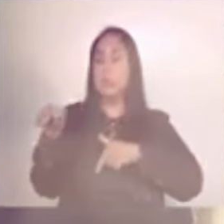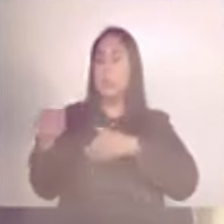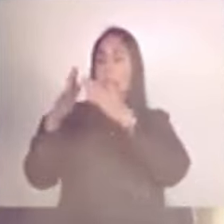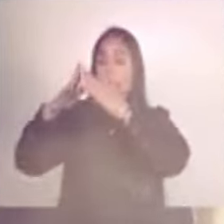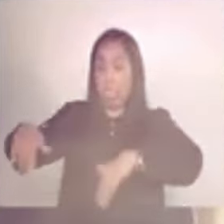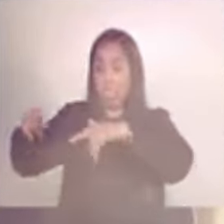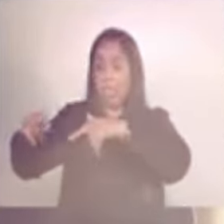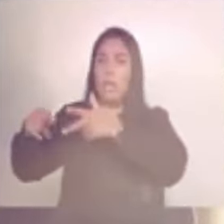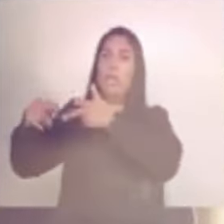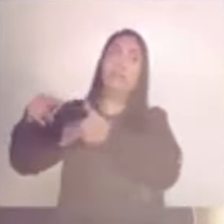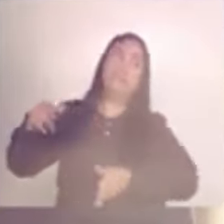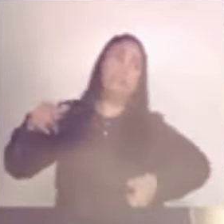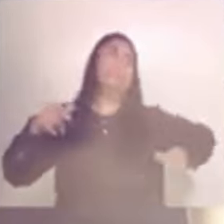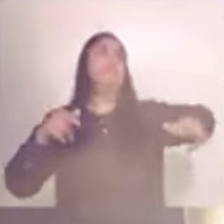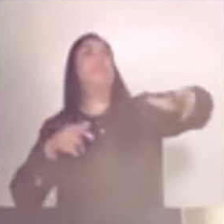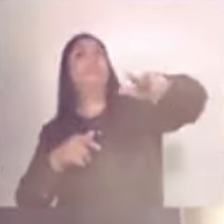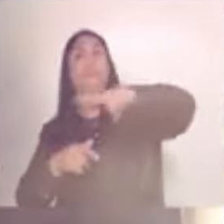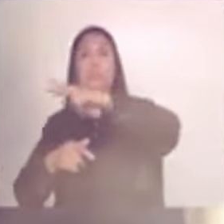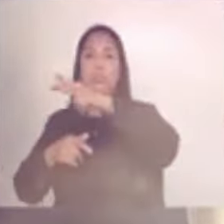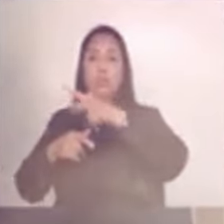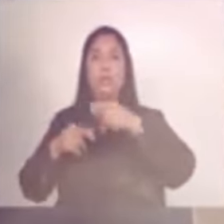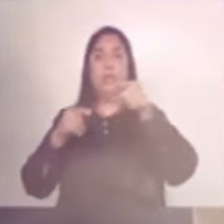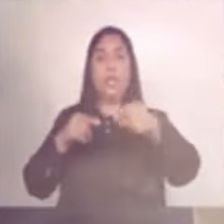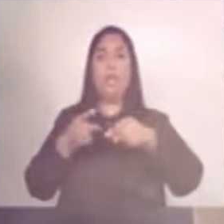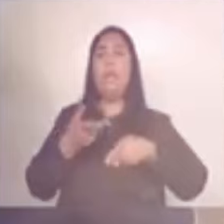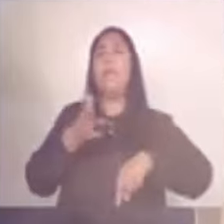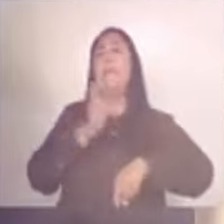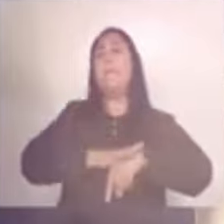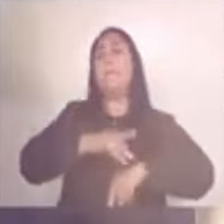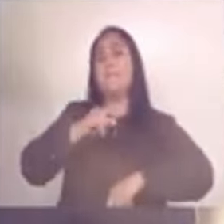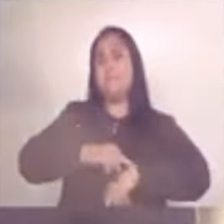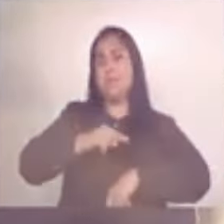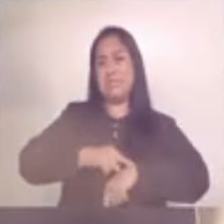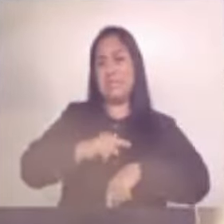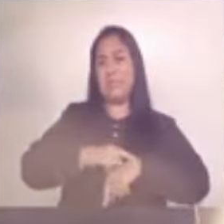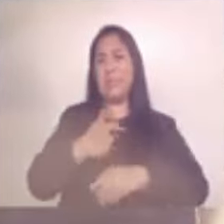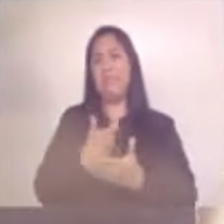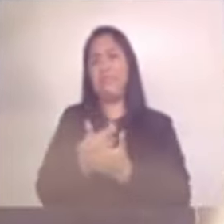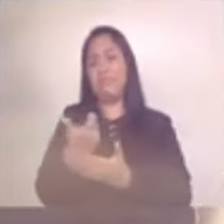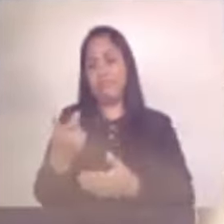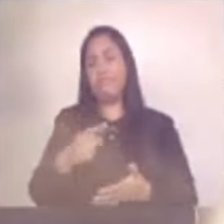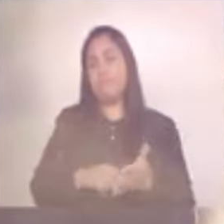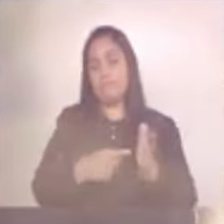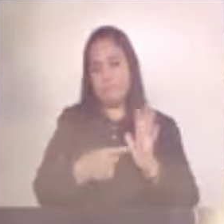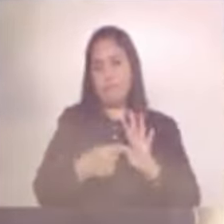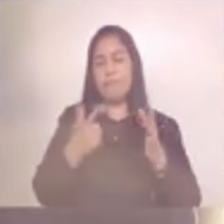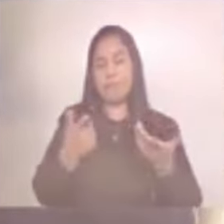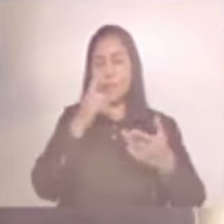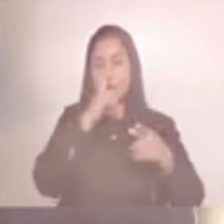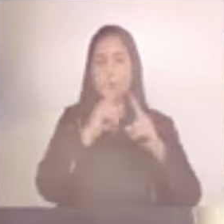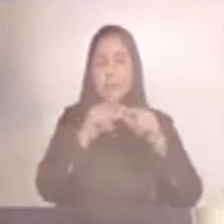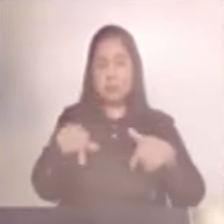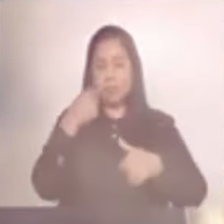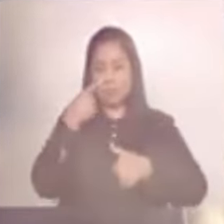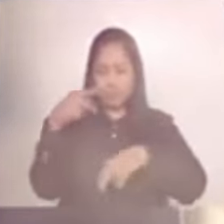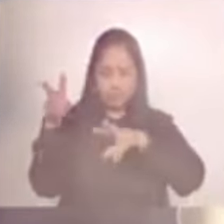llegar a tomar 2 veces o 3 veces más. Todo eso se traduce en costos y estamos explorando